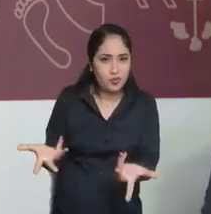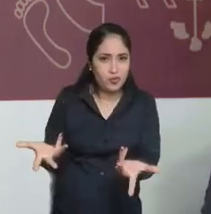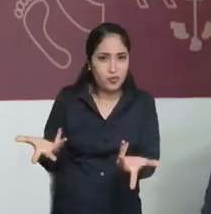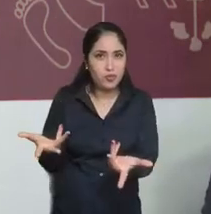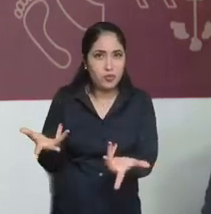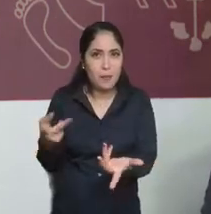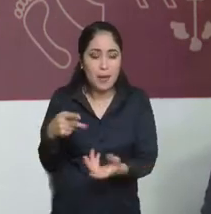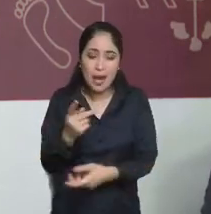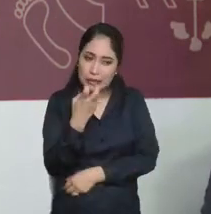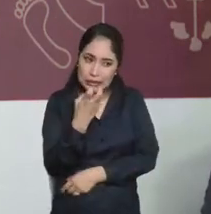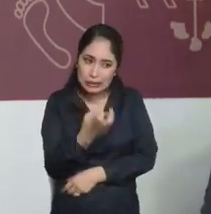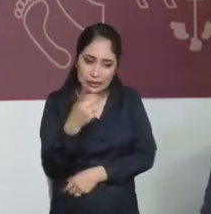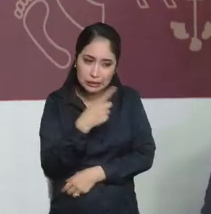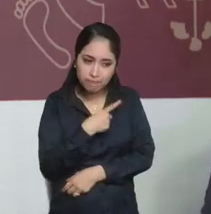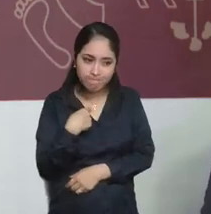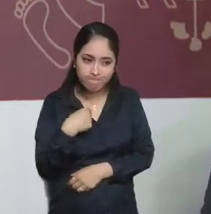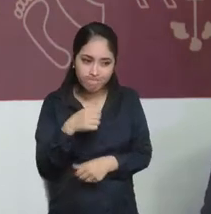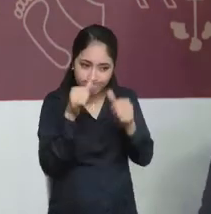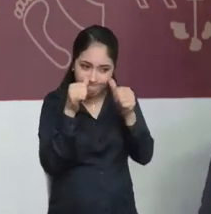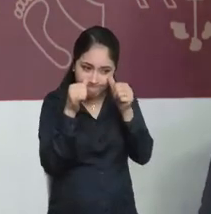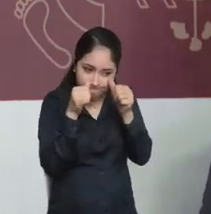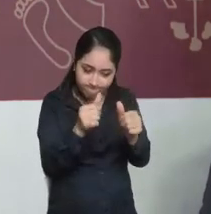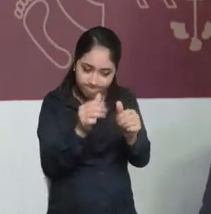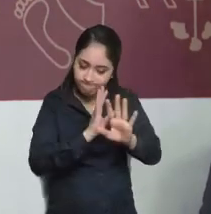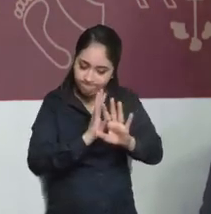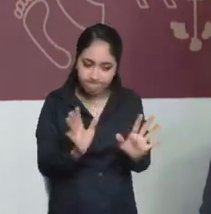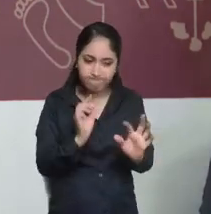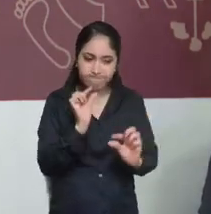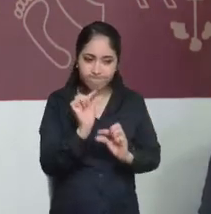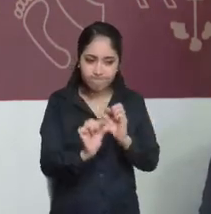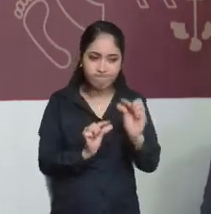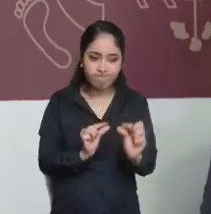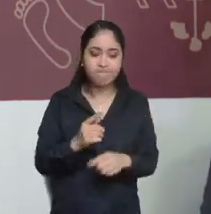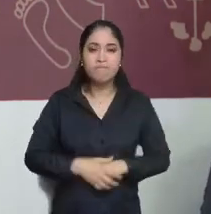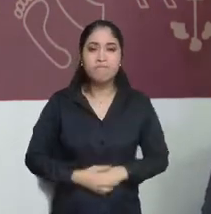Y si estamos en eso, estamos tratando, no hemos podido